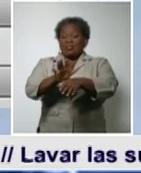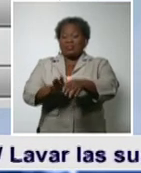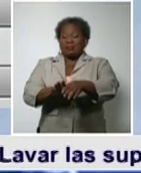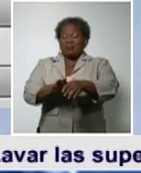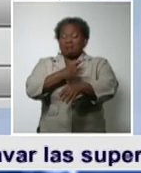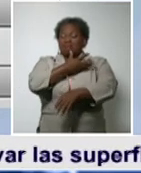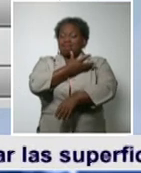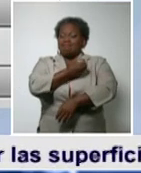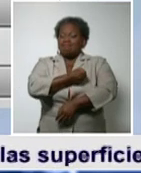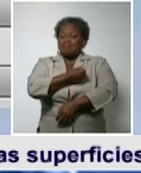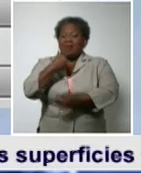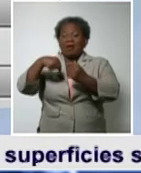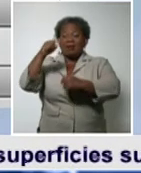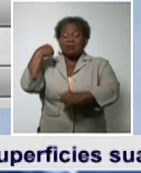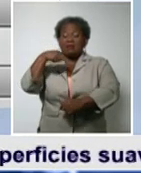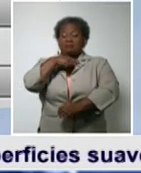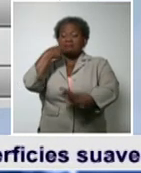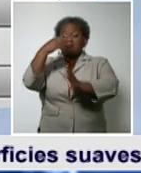Lamentablemente ayer fallecieron